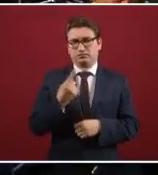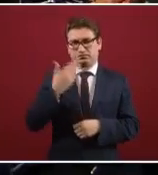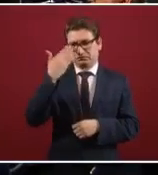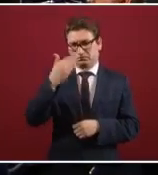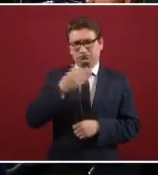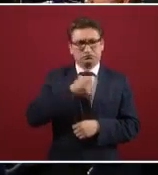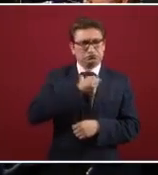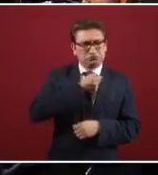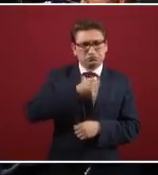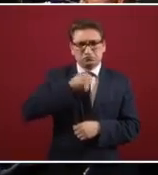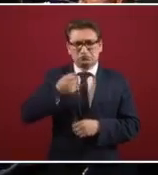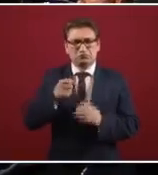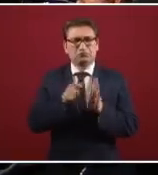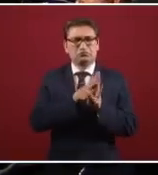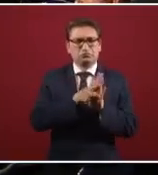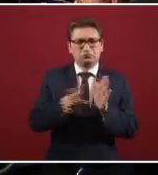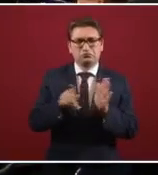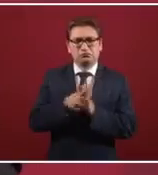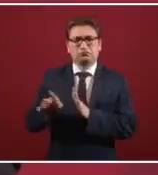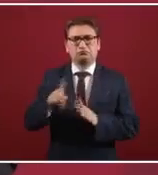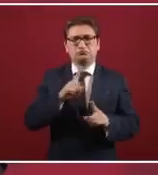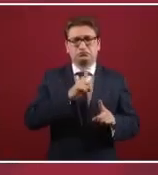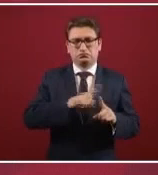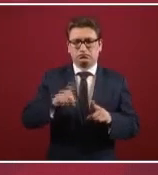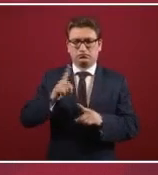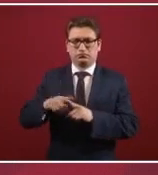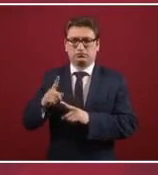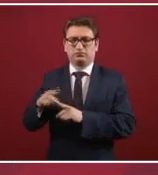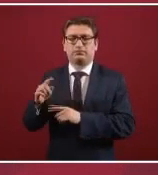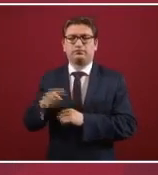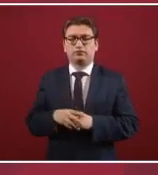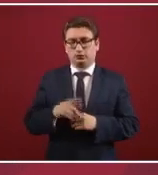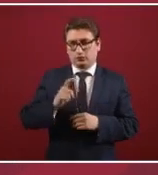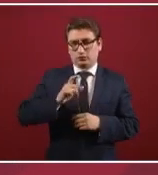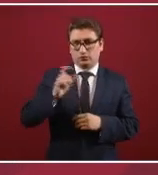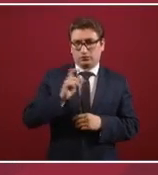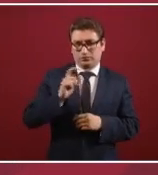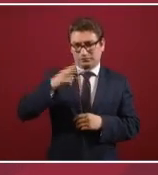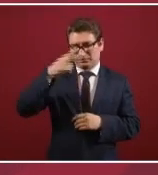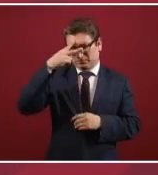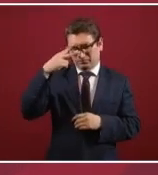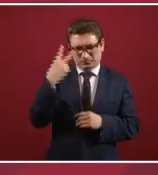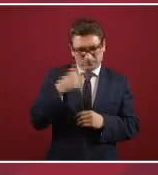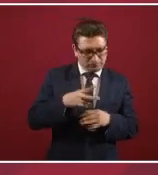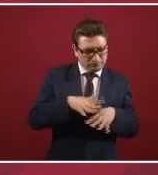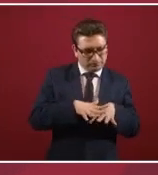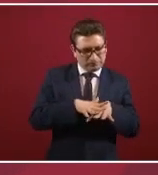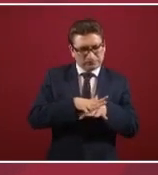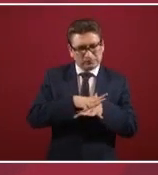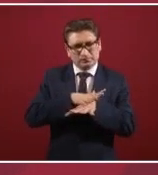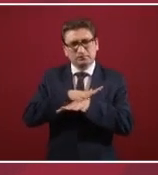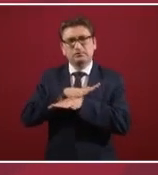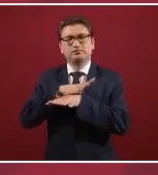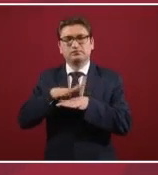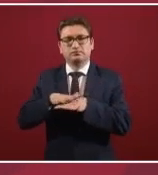periodismo de las épocas de transformación en méxico sí